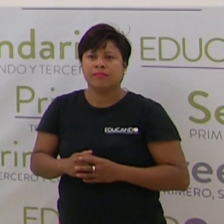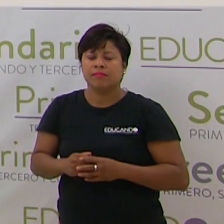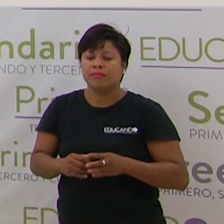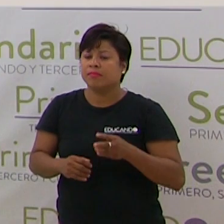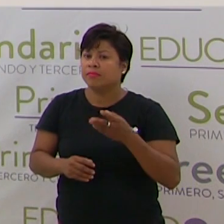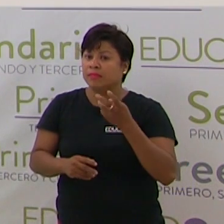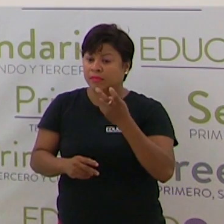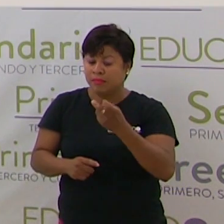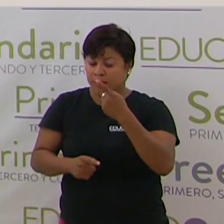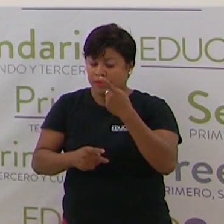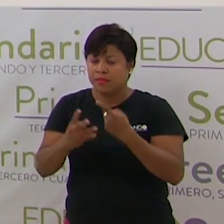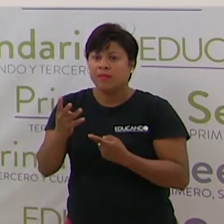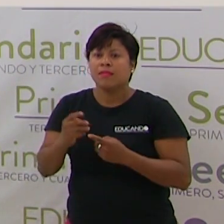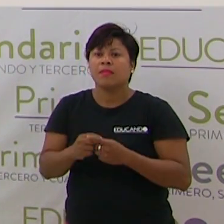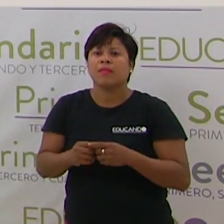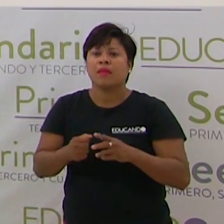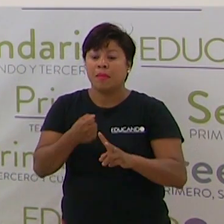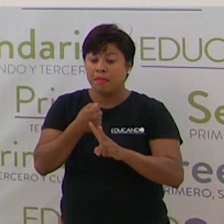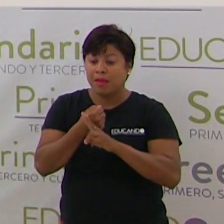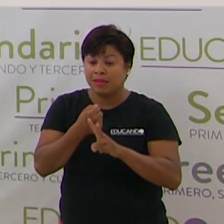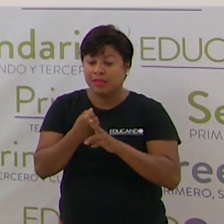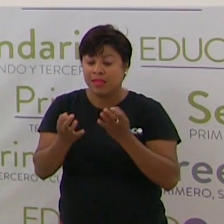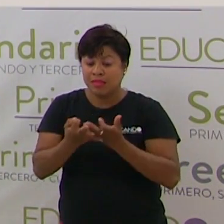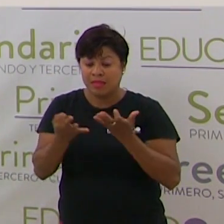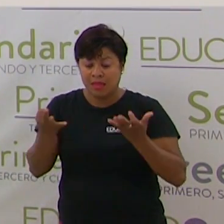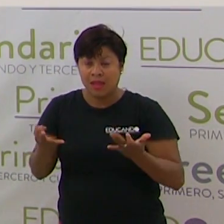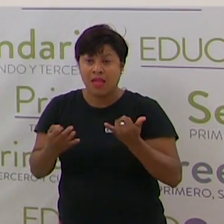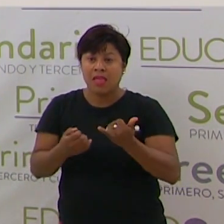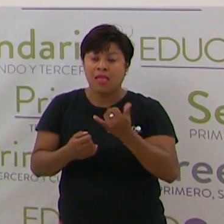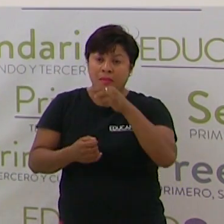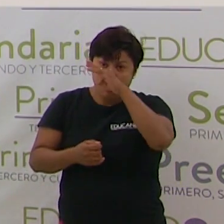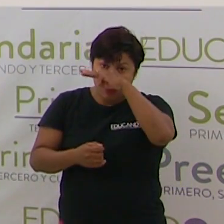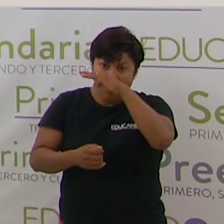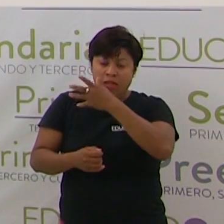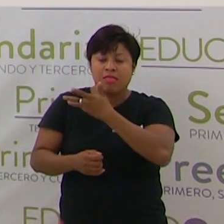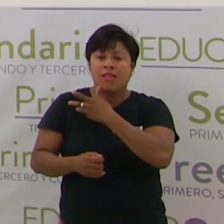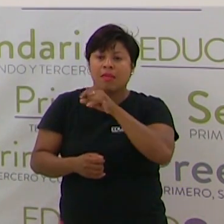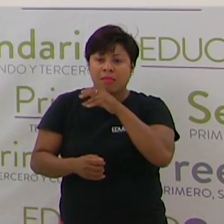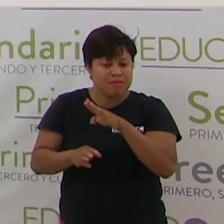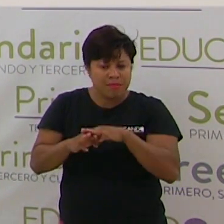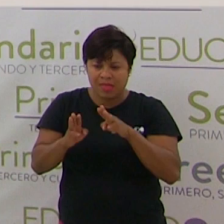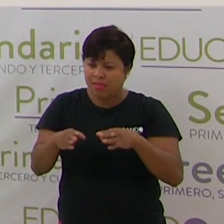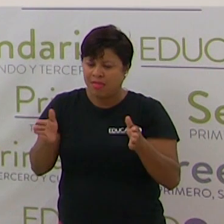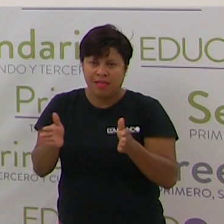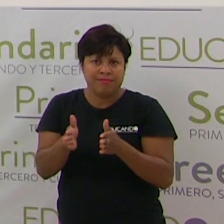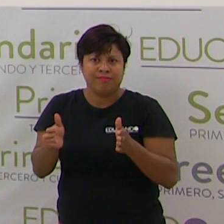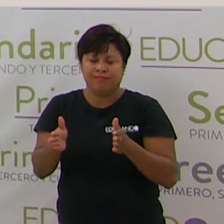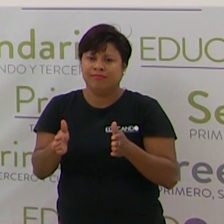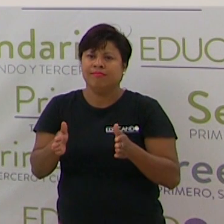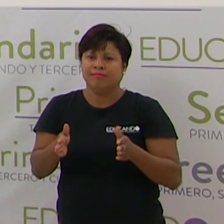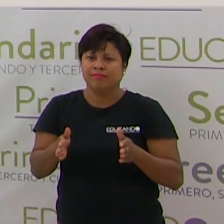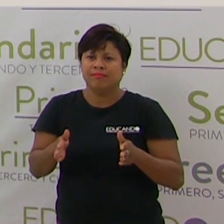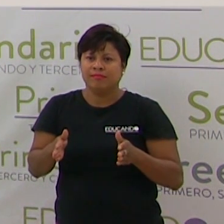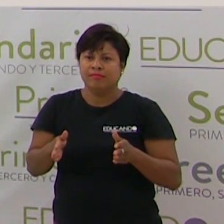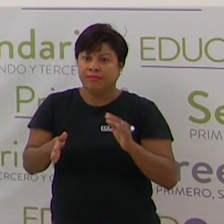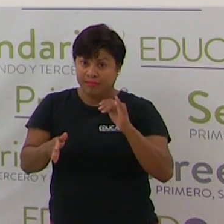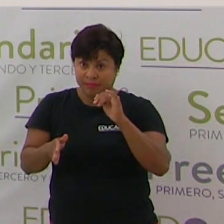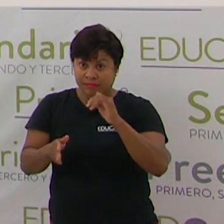el mango. El vaso de tierra y el mango tienen la misma medida,